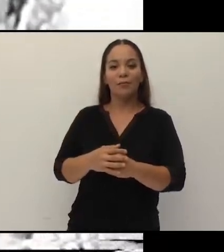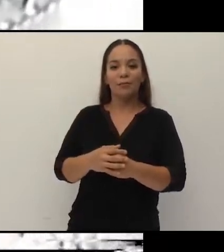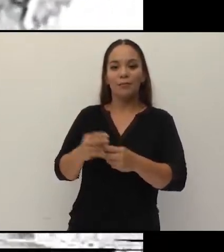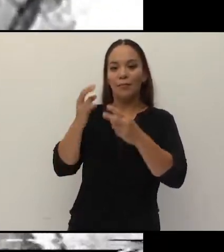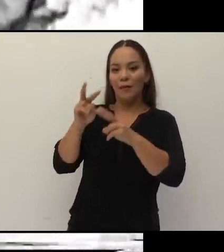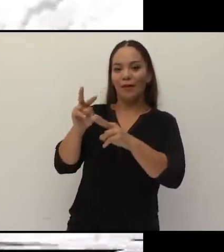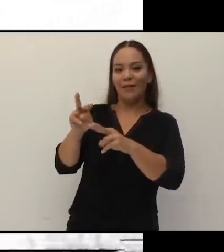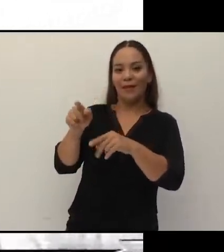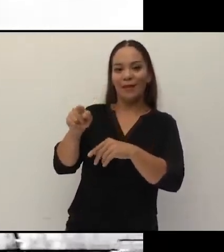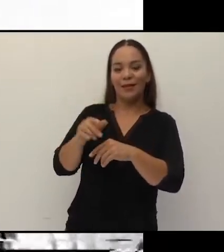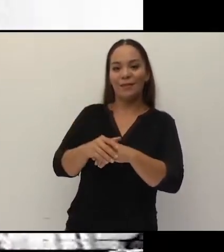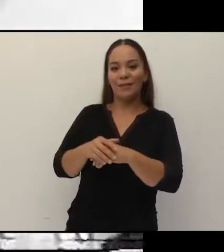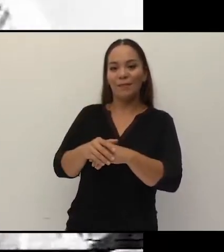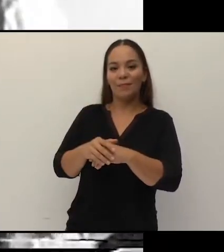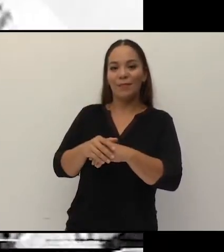de un negro, una negra,